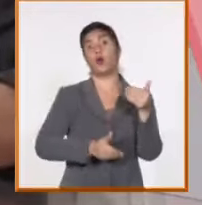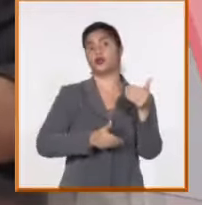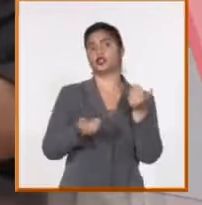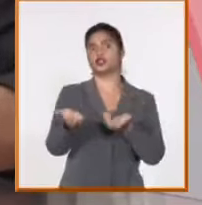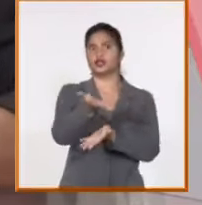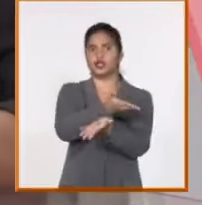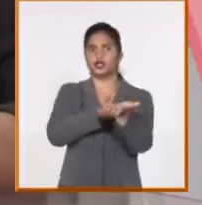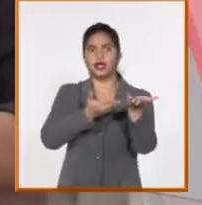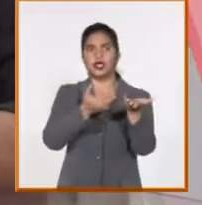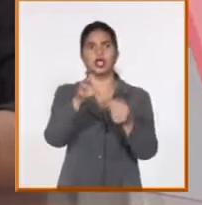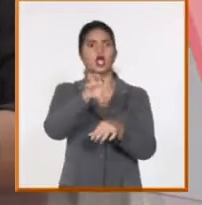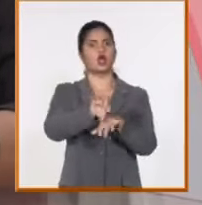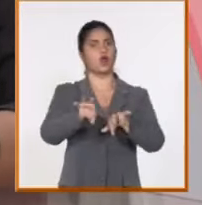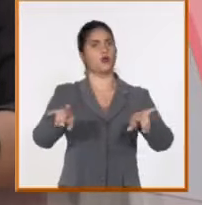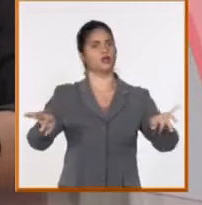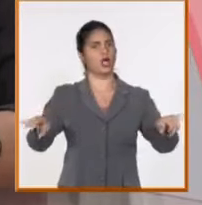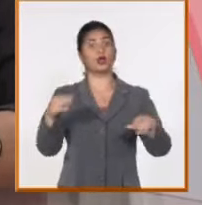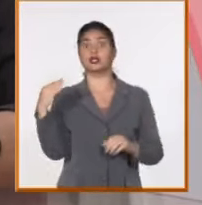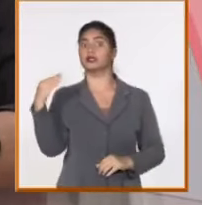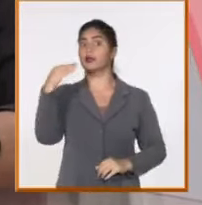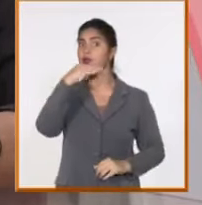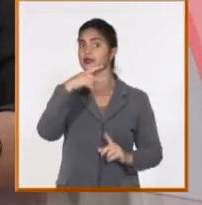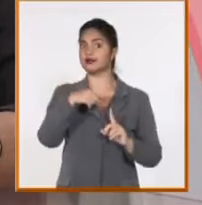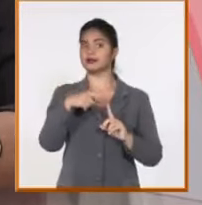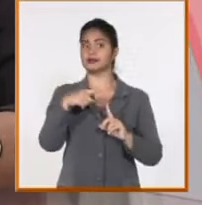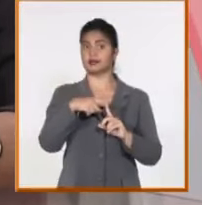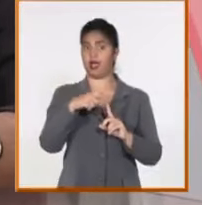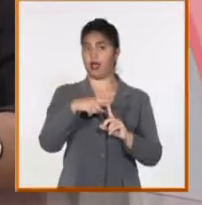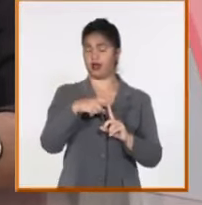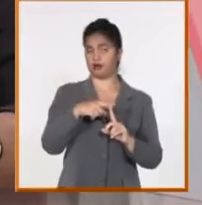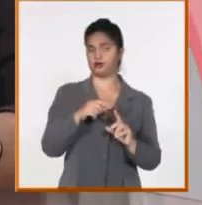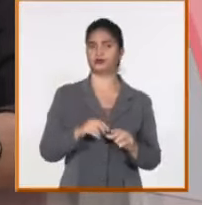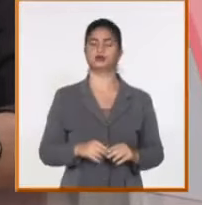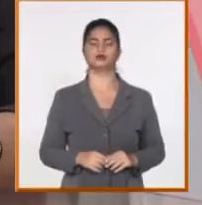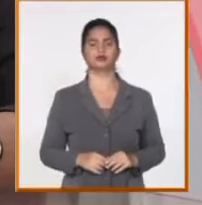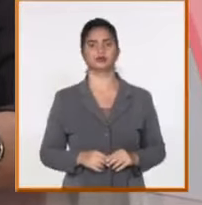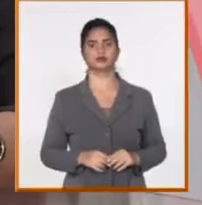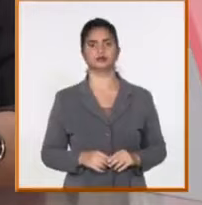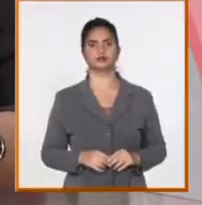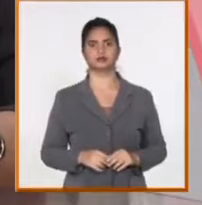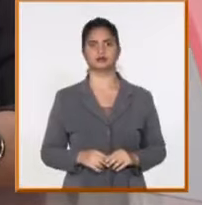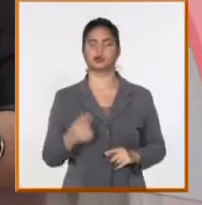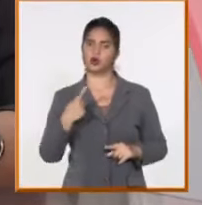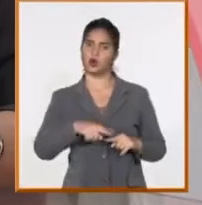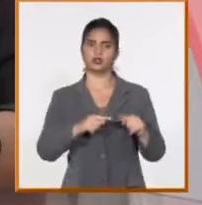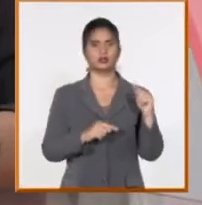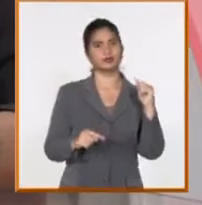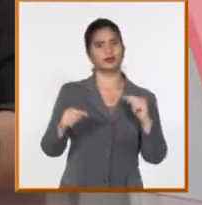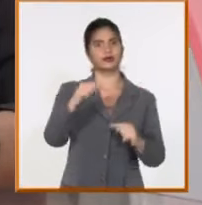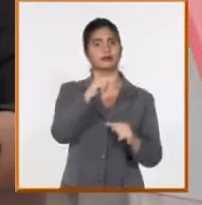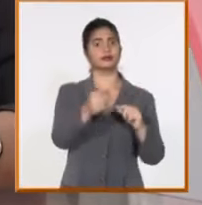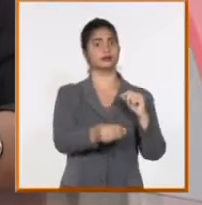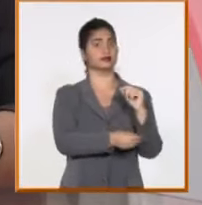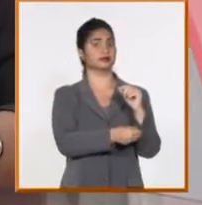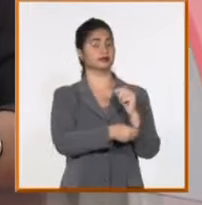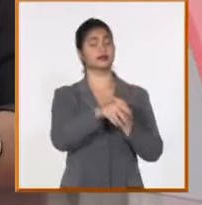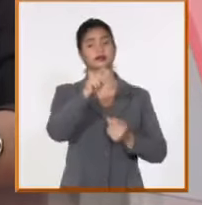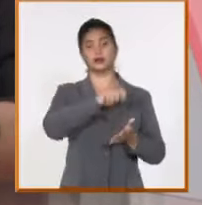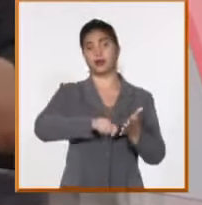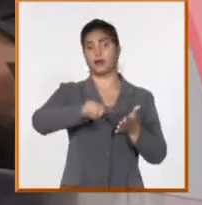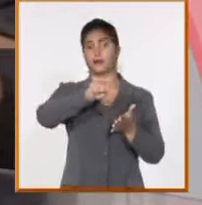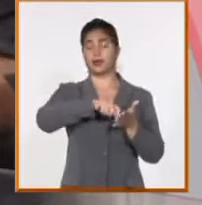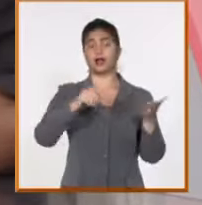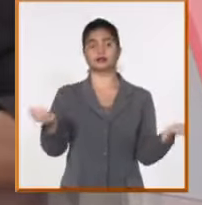digitalización nosotros estamos también eh teniéndolo como prioridad implementar la estrategia de recuperación